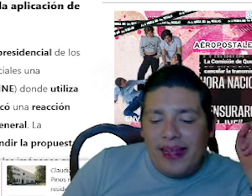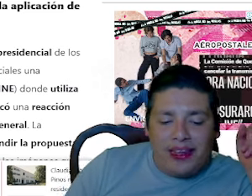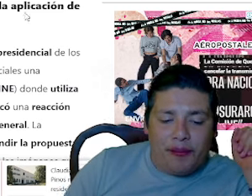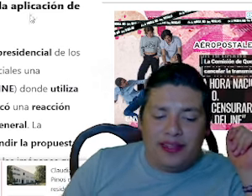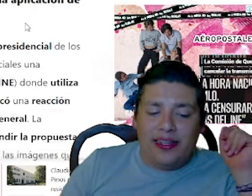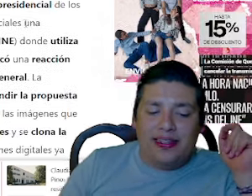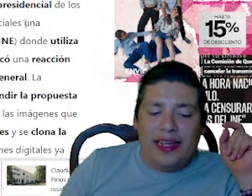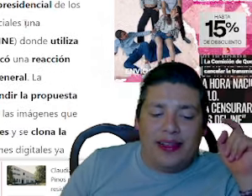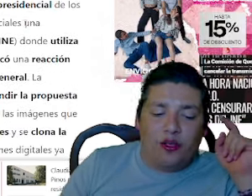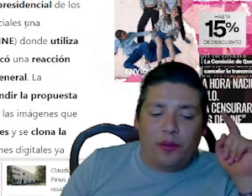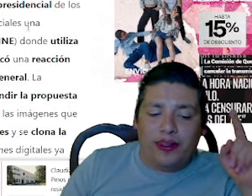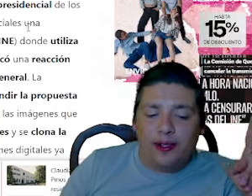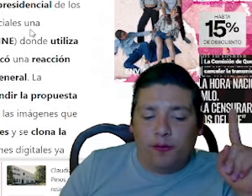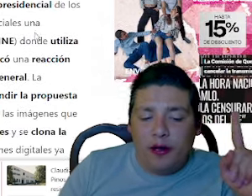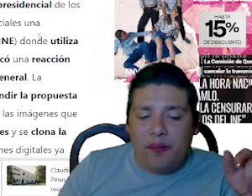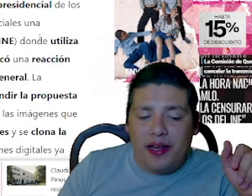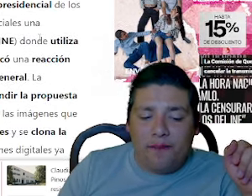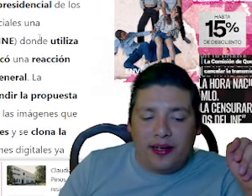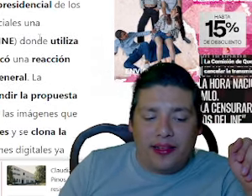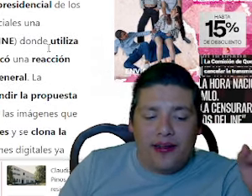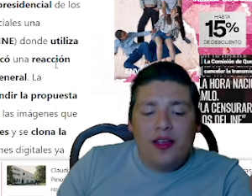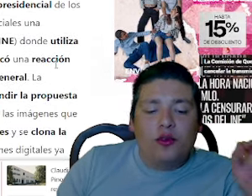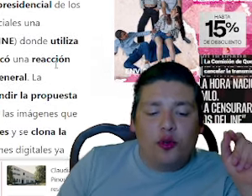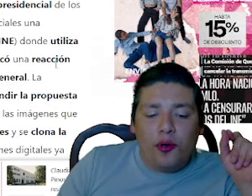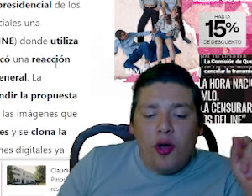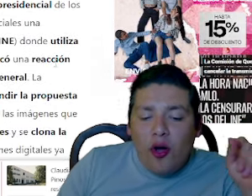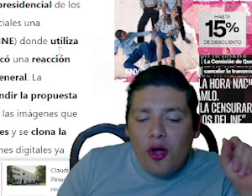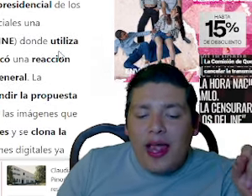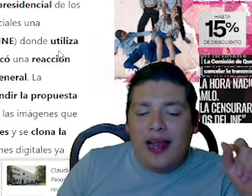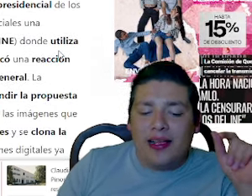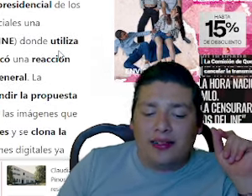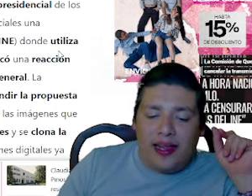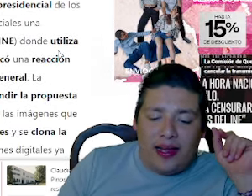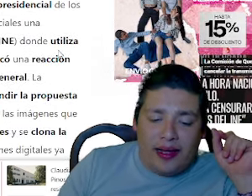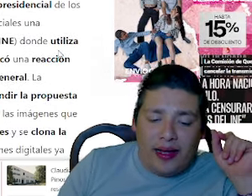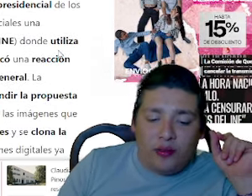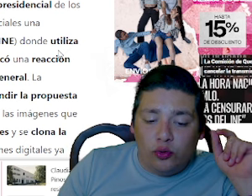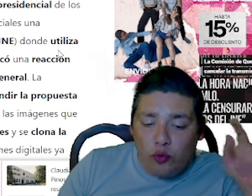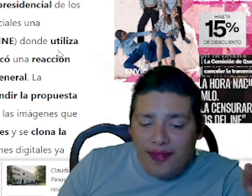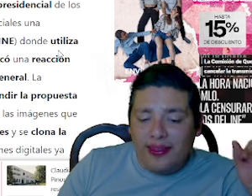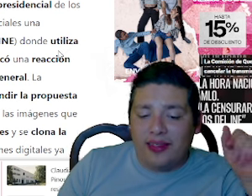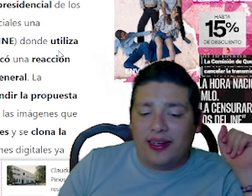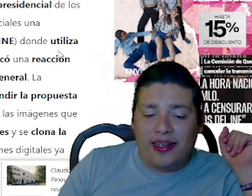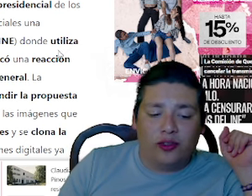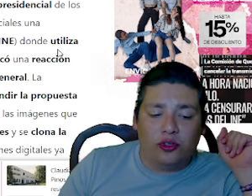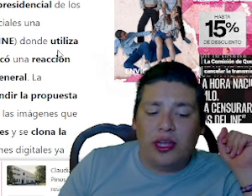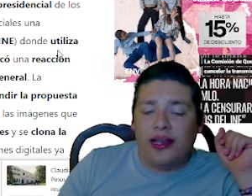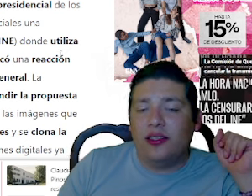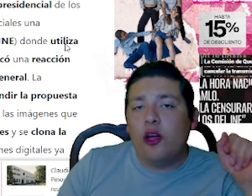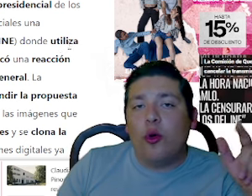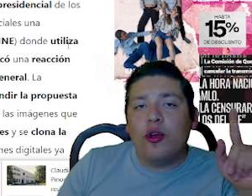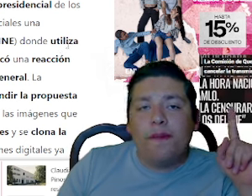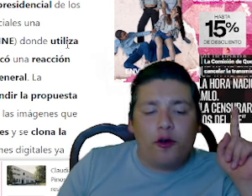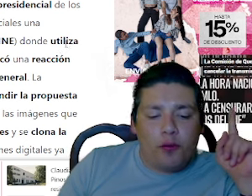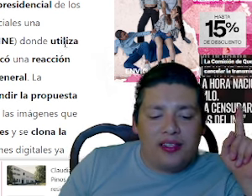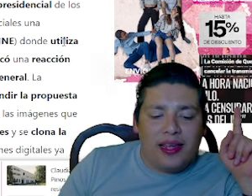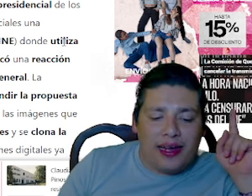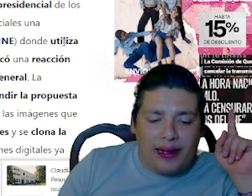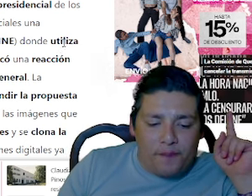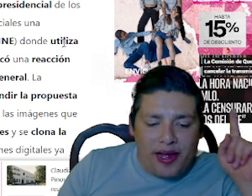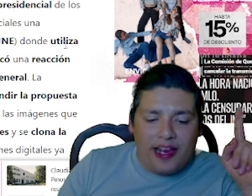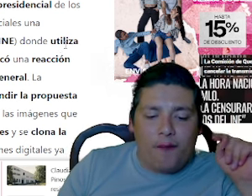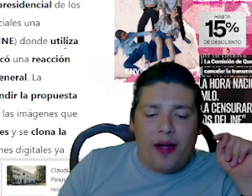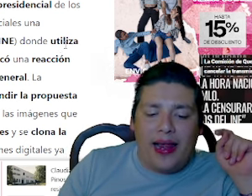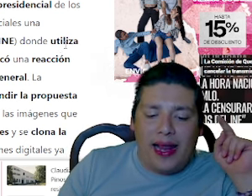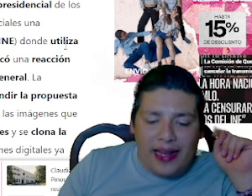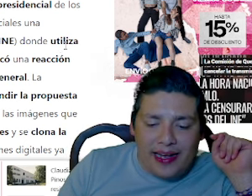La candidata presidencial de los partidos PRI, PAN y PRD subió hoy a sus cuentas de redes sociales una propuesta